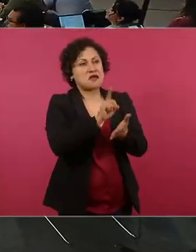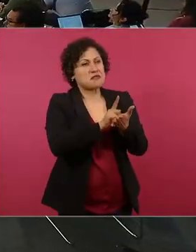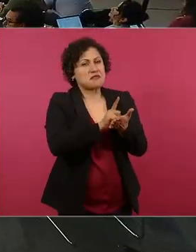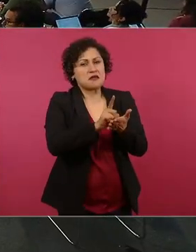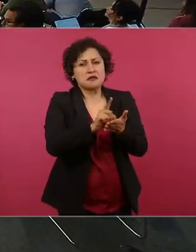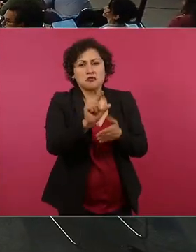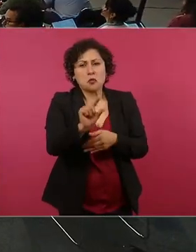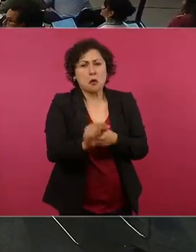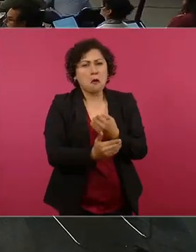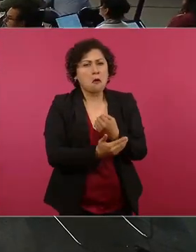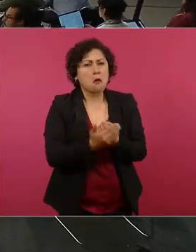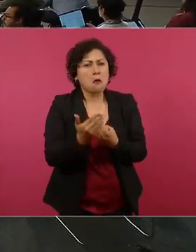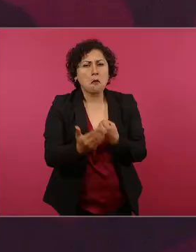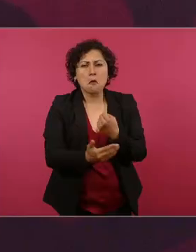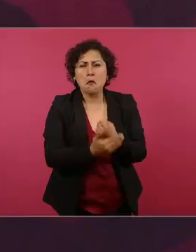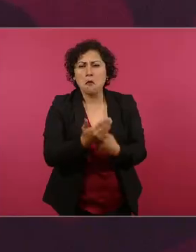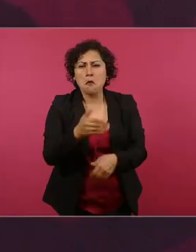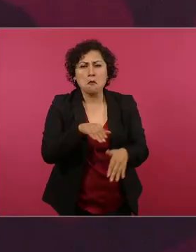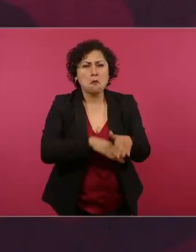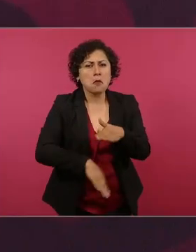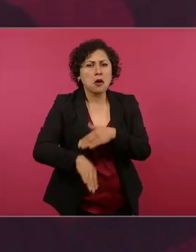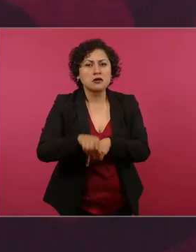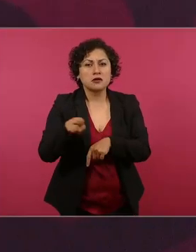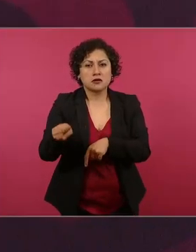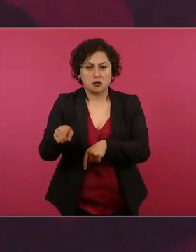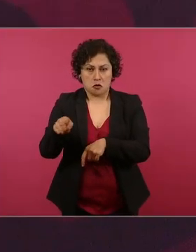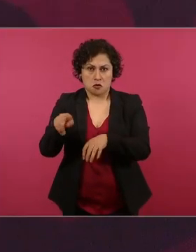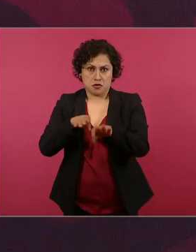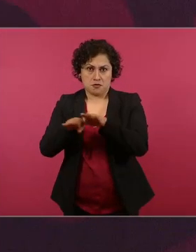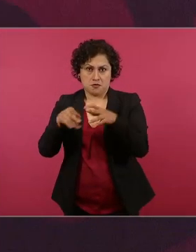mínimos, presentaron un pliego petitorio,